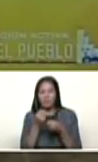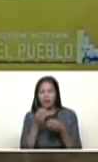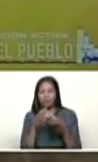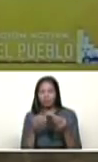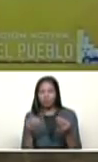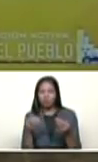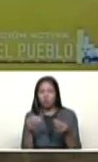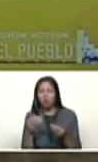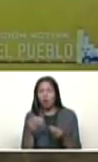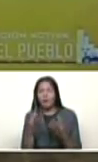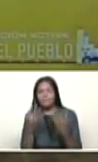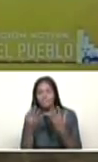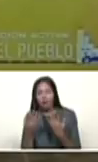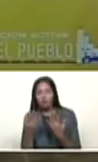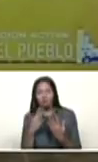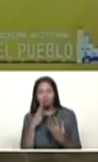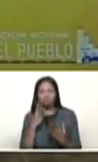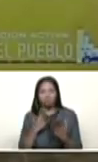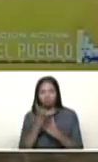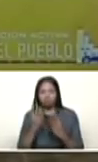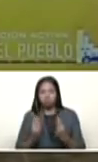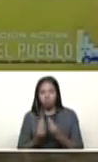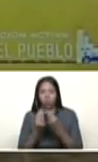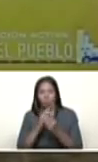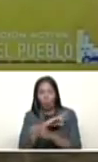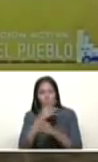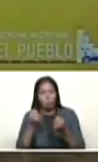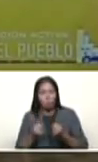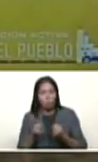en nuestras manos firmemente, junto al poder popular,